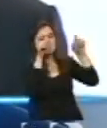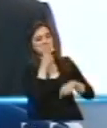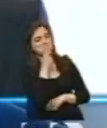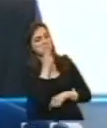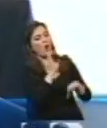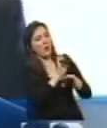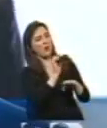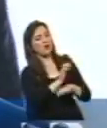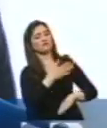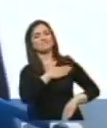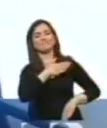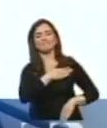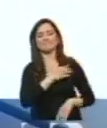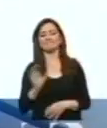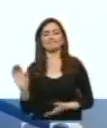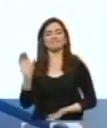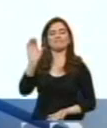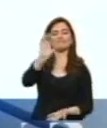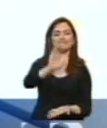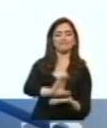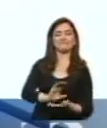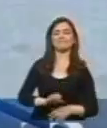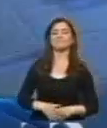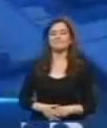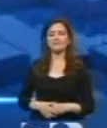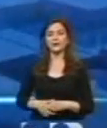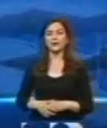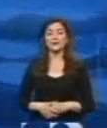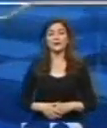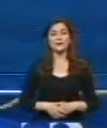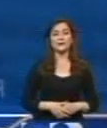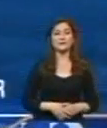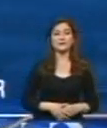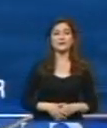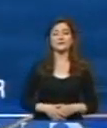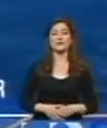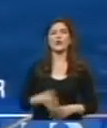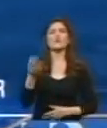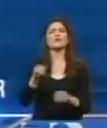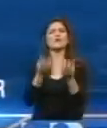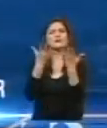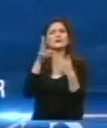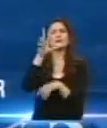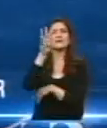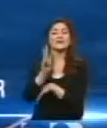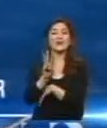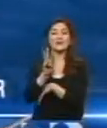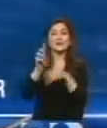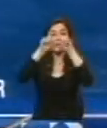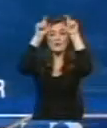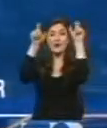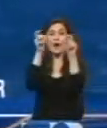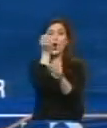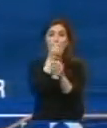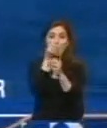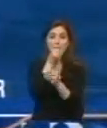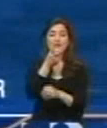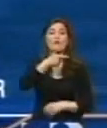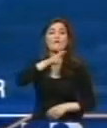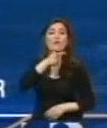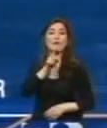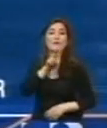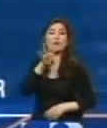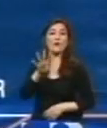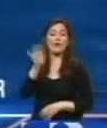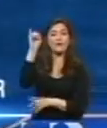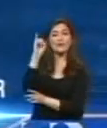regresar. Estamos hablando de retorno de capitales. Se trata de 36 empresas de alimentos y bebidas, 24 del